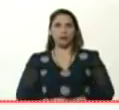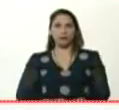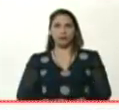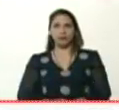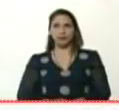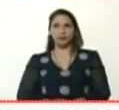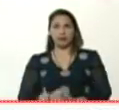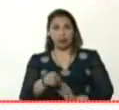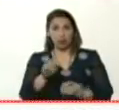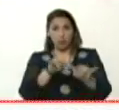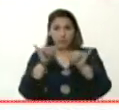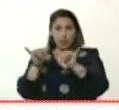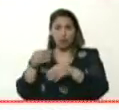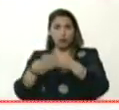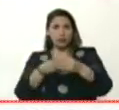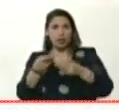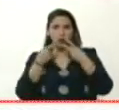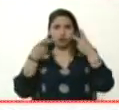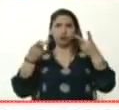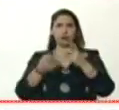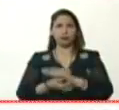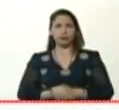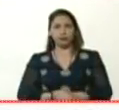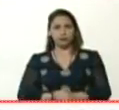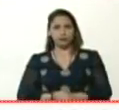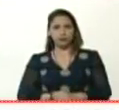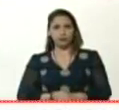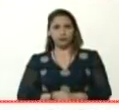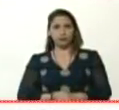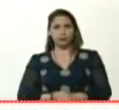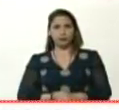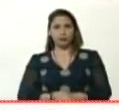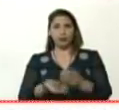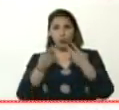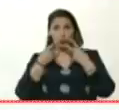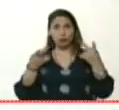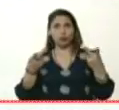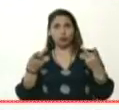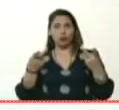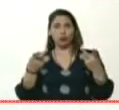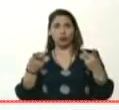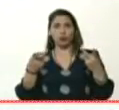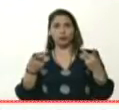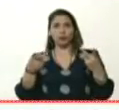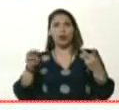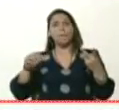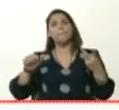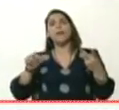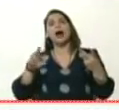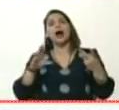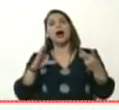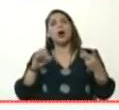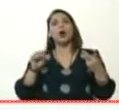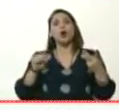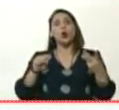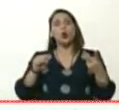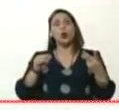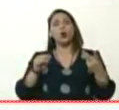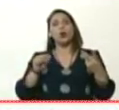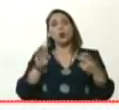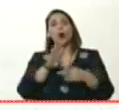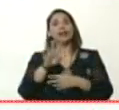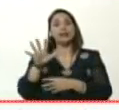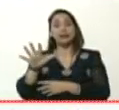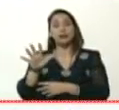Y ellos mismos lo provocaron, lo anunciaron. Lo anunció Narco Rubio desde Estados Unidos 45 minutos antes de